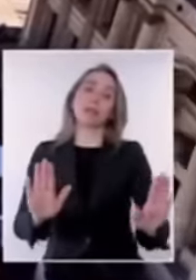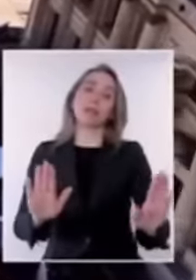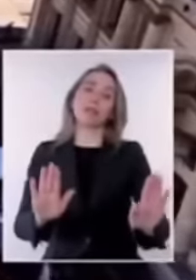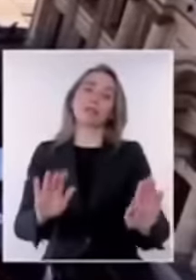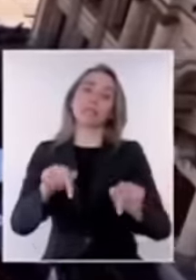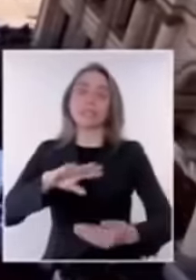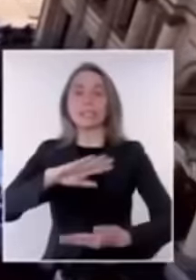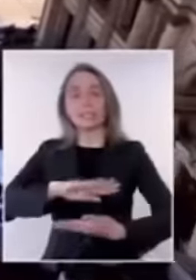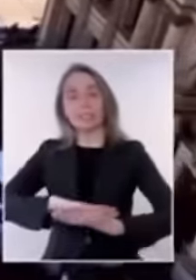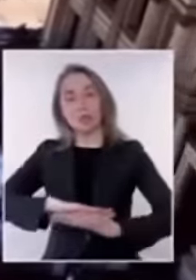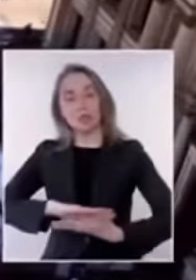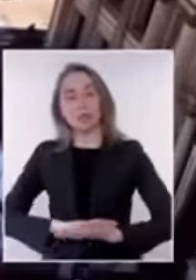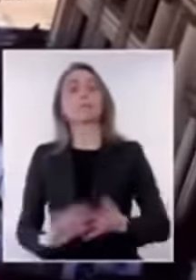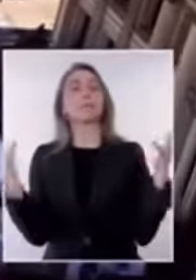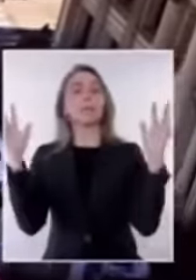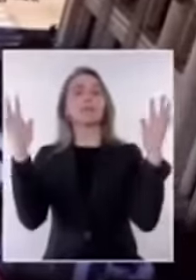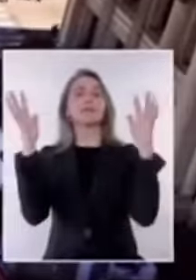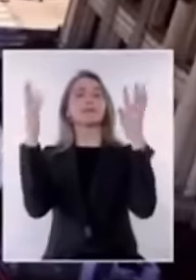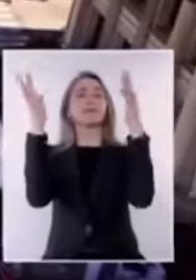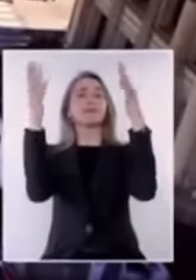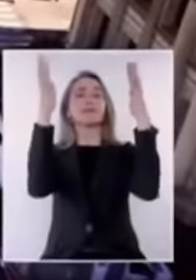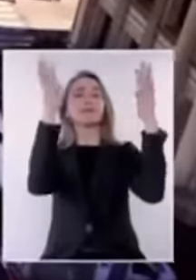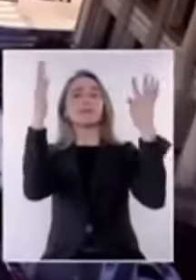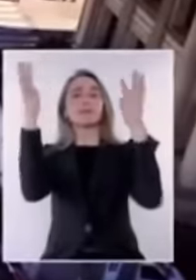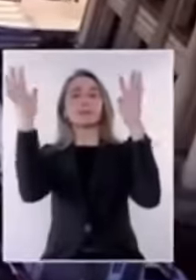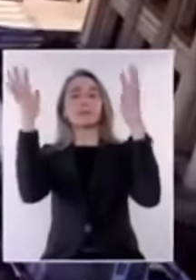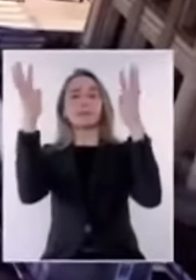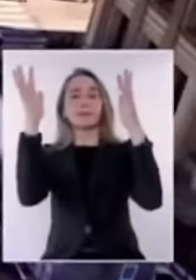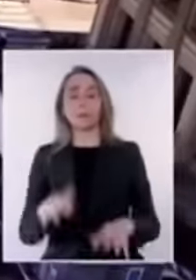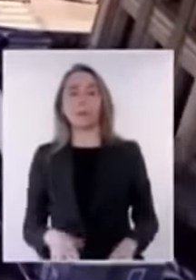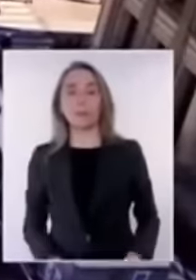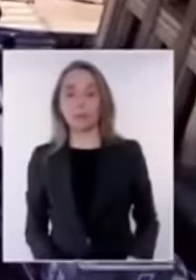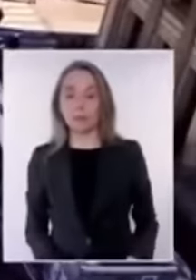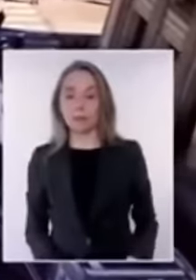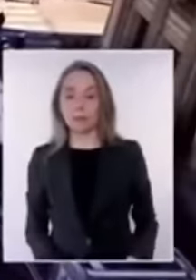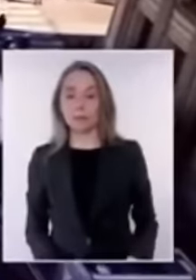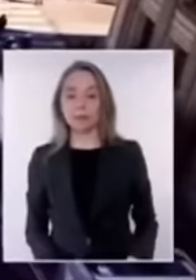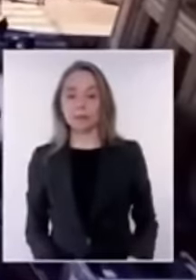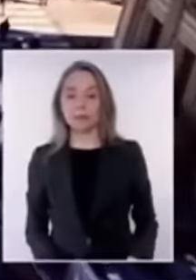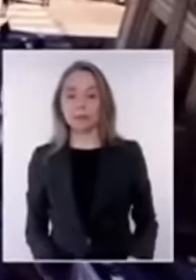presente ceremonia. Ajá. ¿Qué va a pasar ahora?